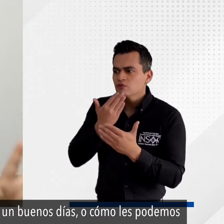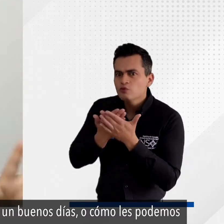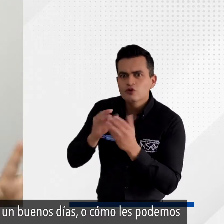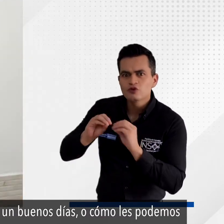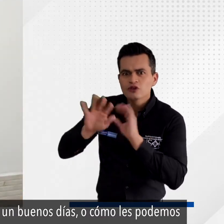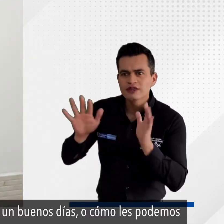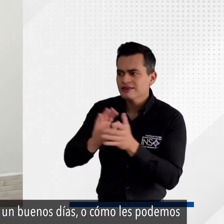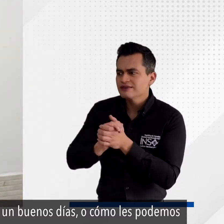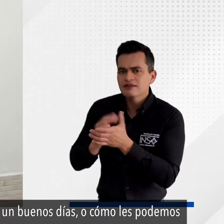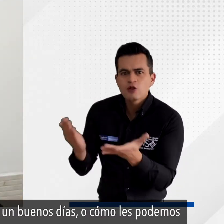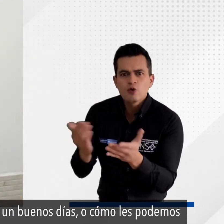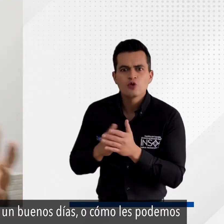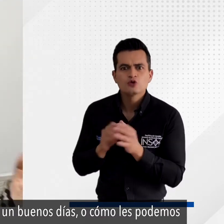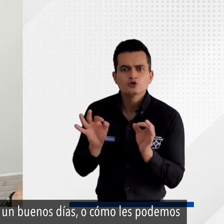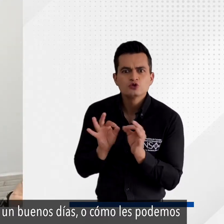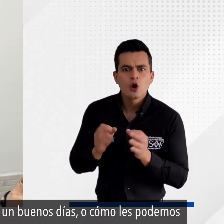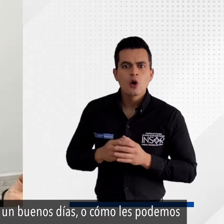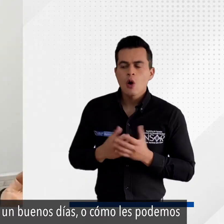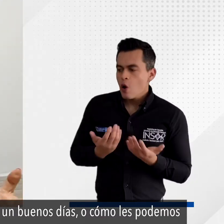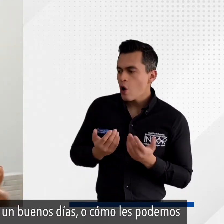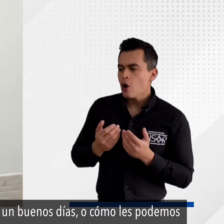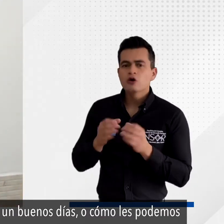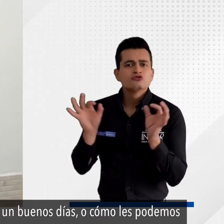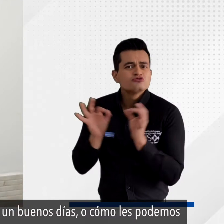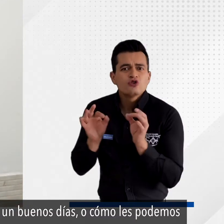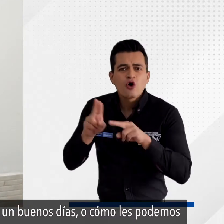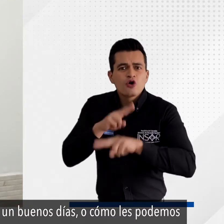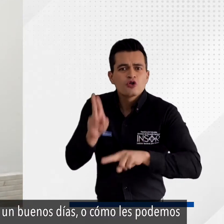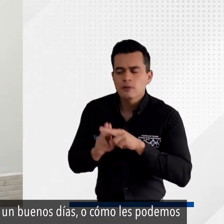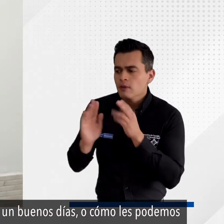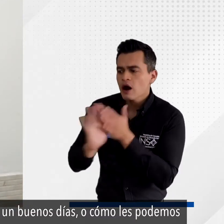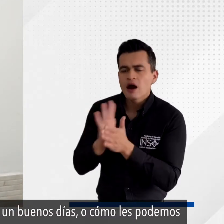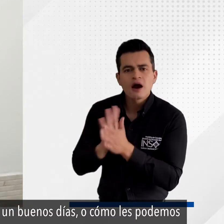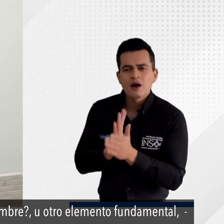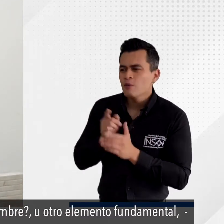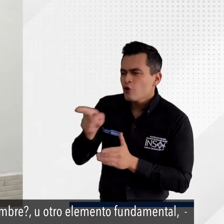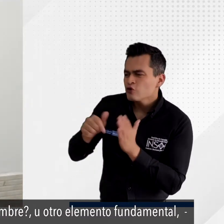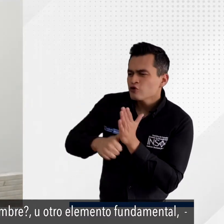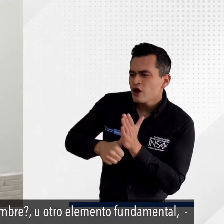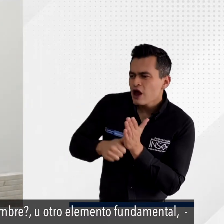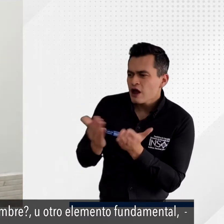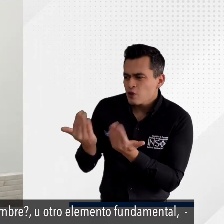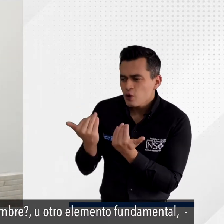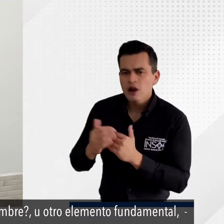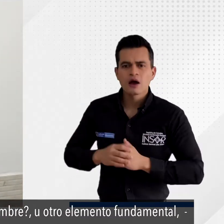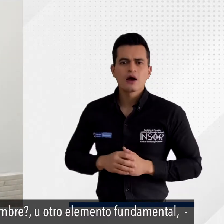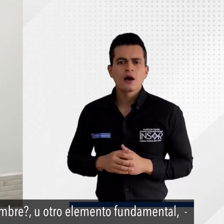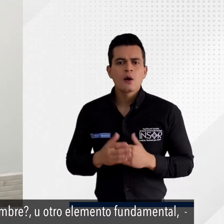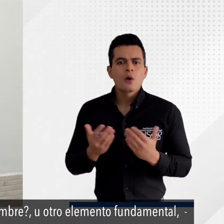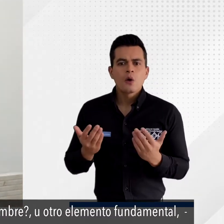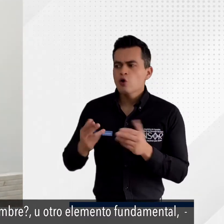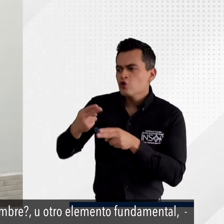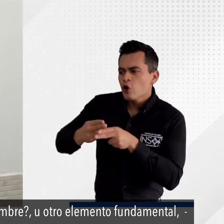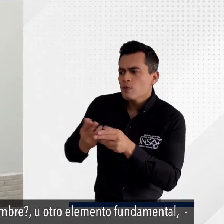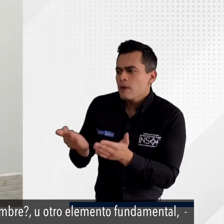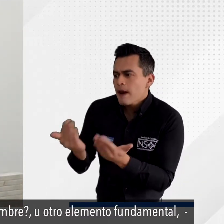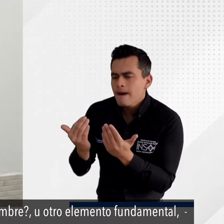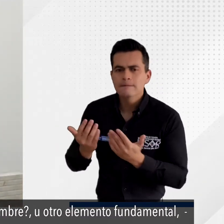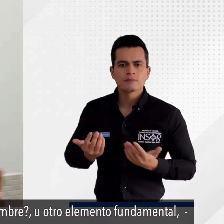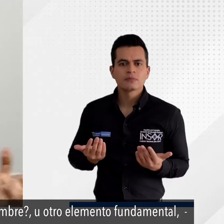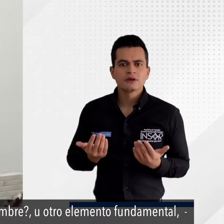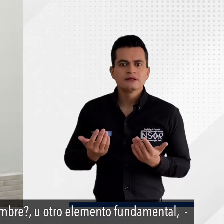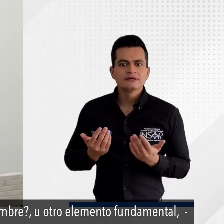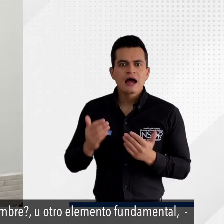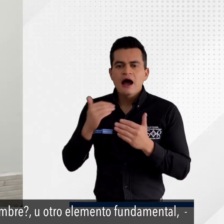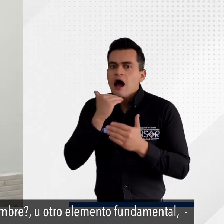buenos días, o cómo les podemos solicitar los datos normales, cuál es su número de cédula o cuál es su nombre,